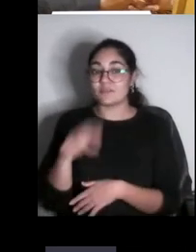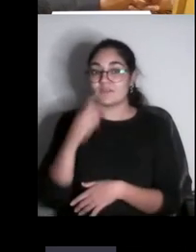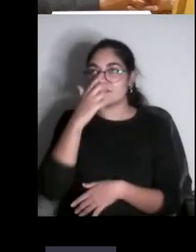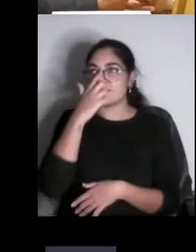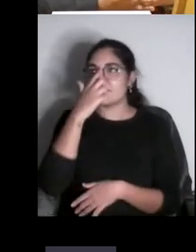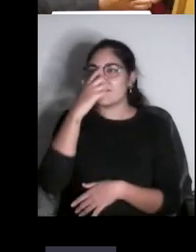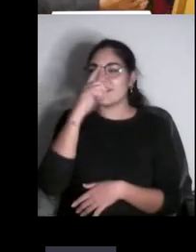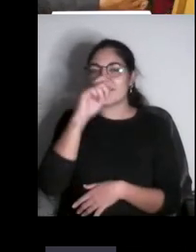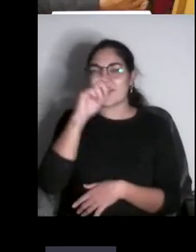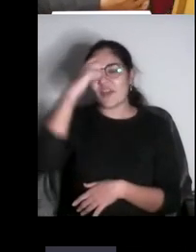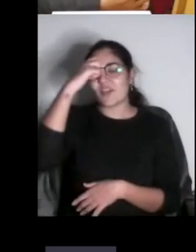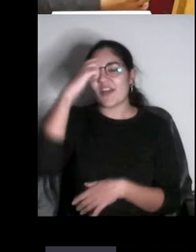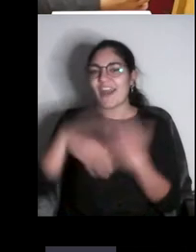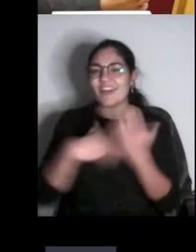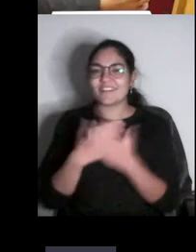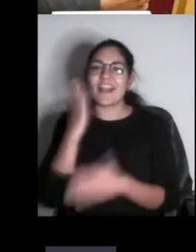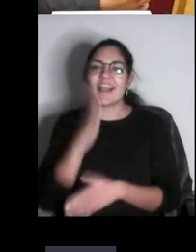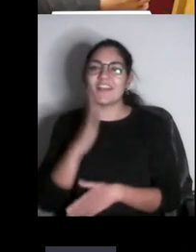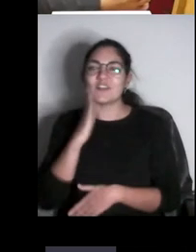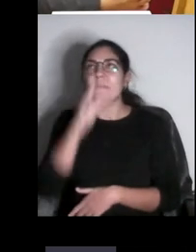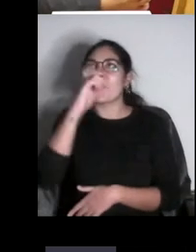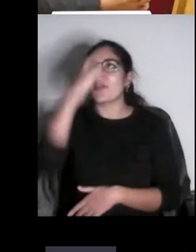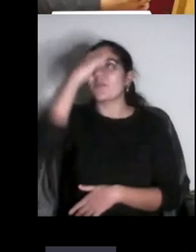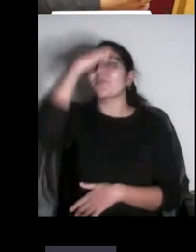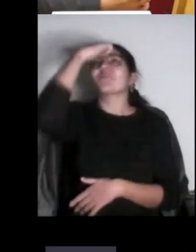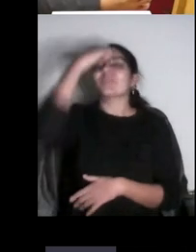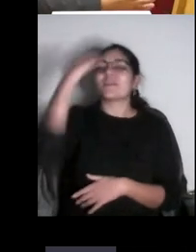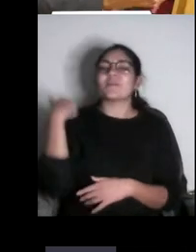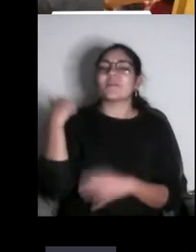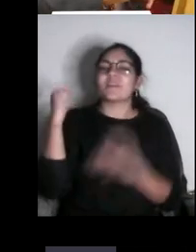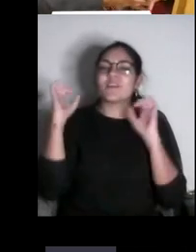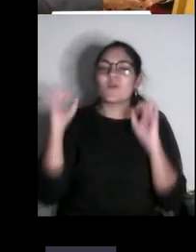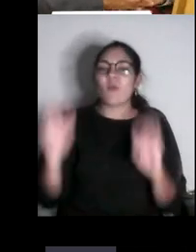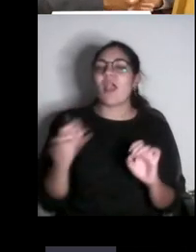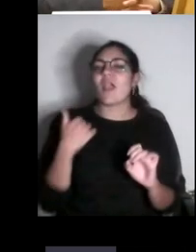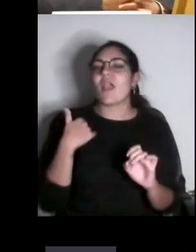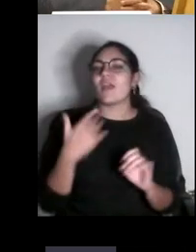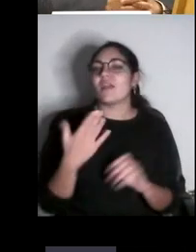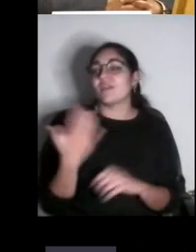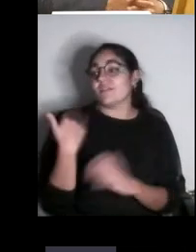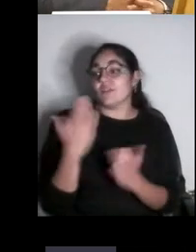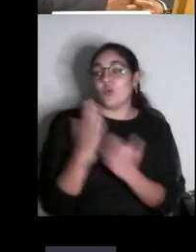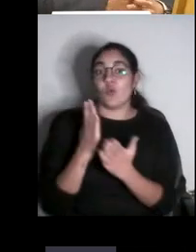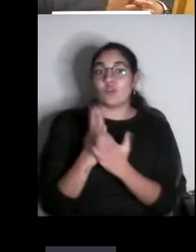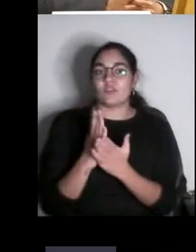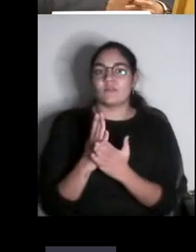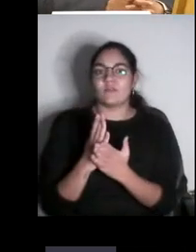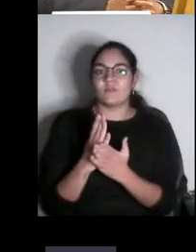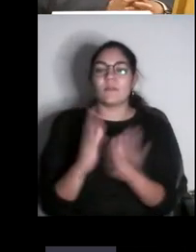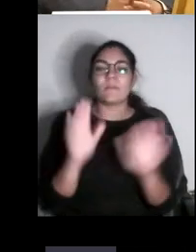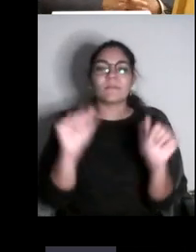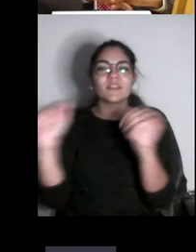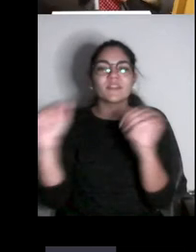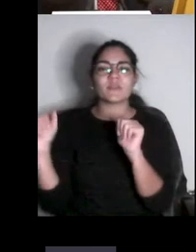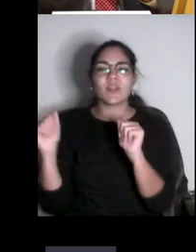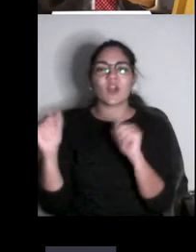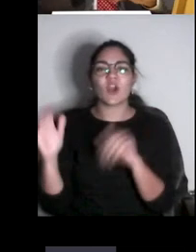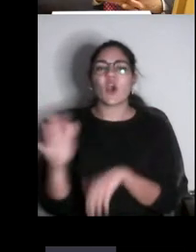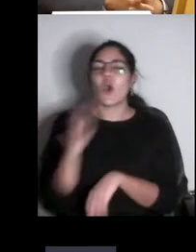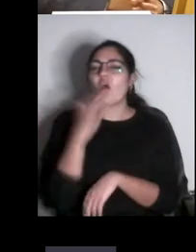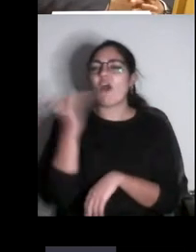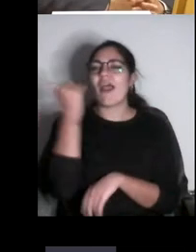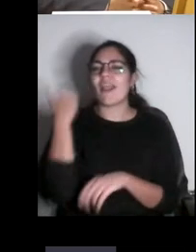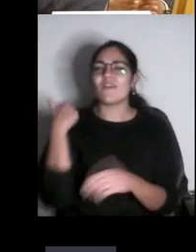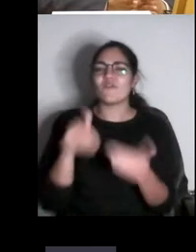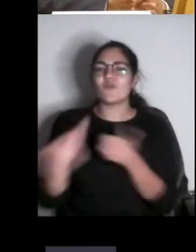más, diría que hasta cariñoso. Yo me acuerdo que me despedía de mis alumnos en el último curso diciendo que ojalá que les viera